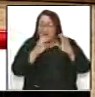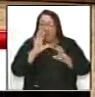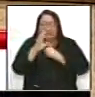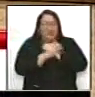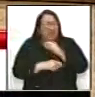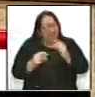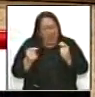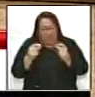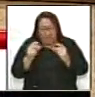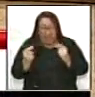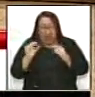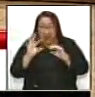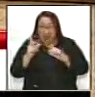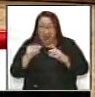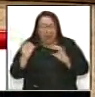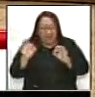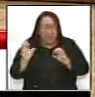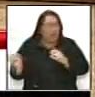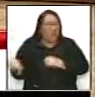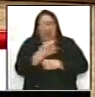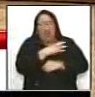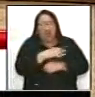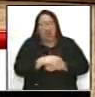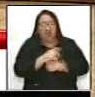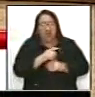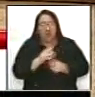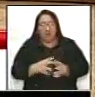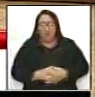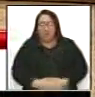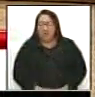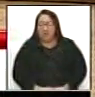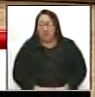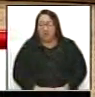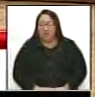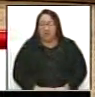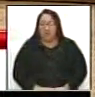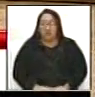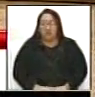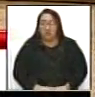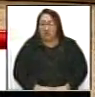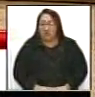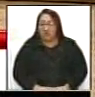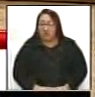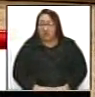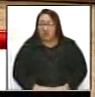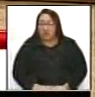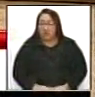país, inmediatamente el mismo día a su país, que la pasen allá y no acá. Gracias.